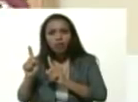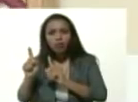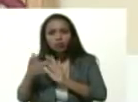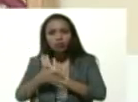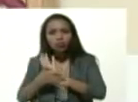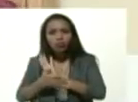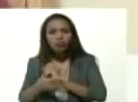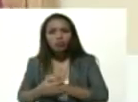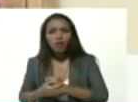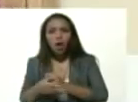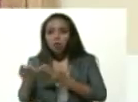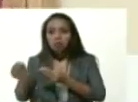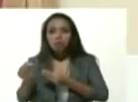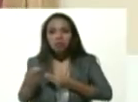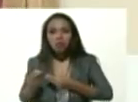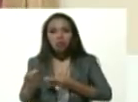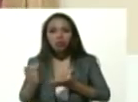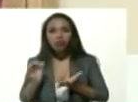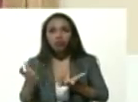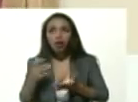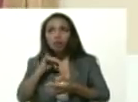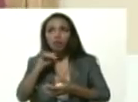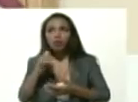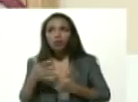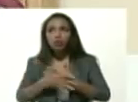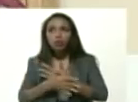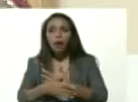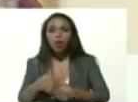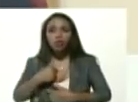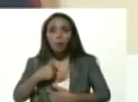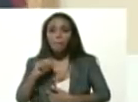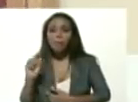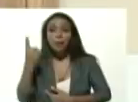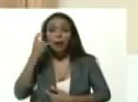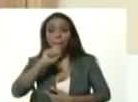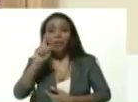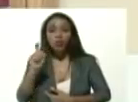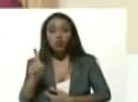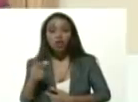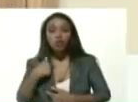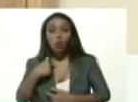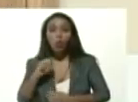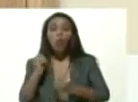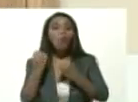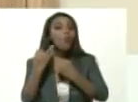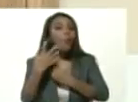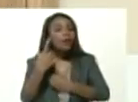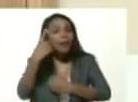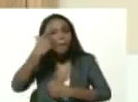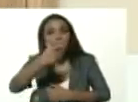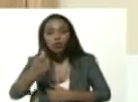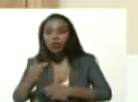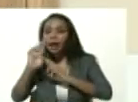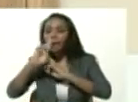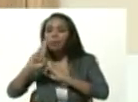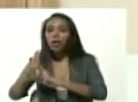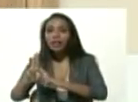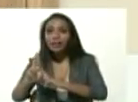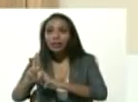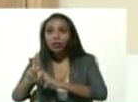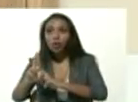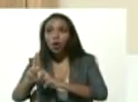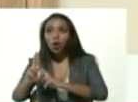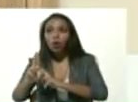No me dieron el dato aquí, aquí no está el dato. Mi primera pregunta es ¿cuántas personas han respondido la